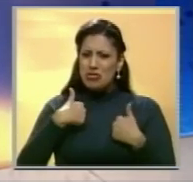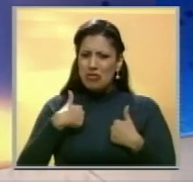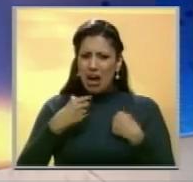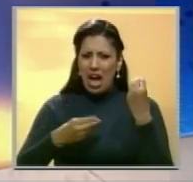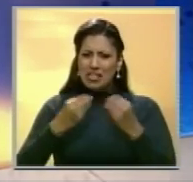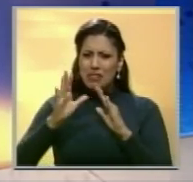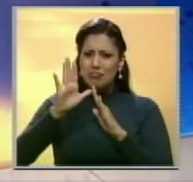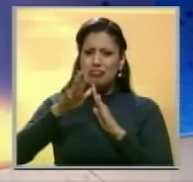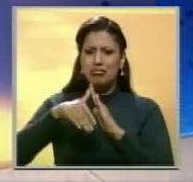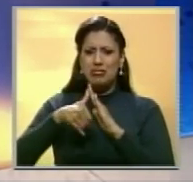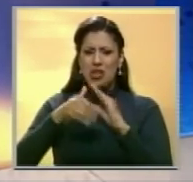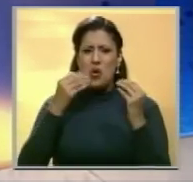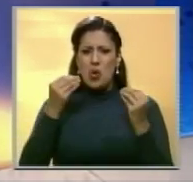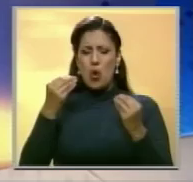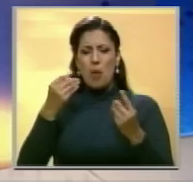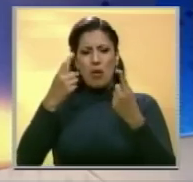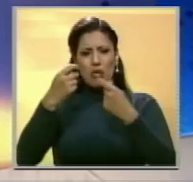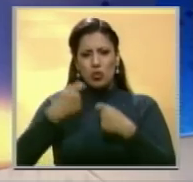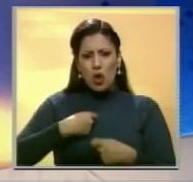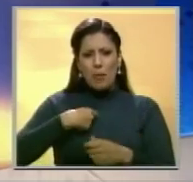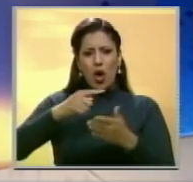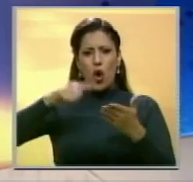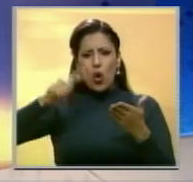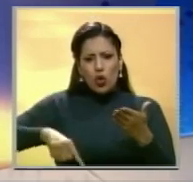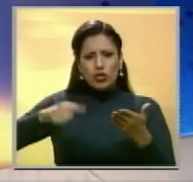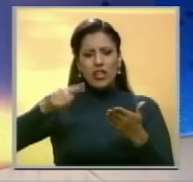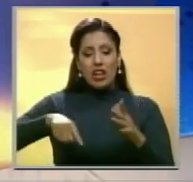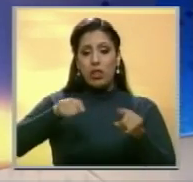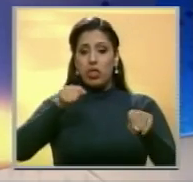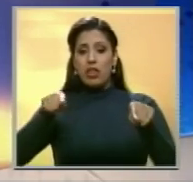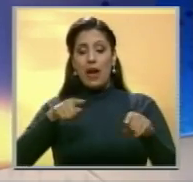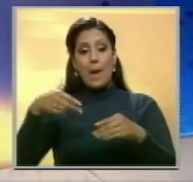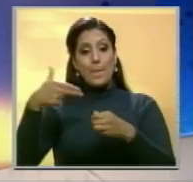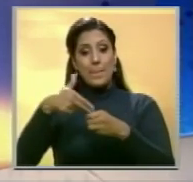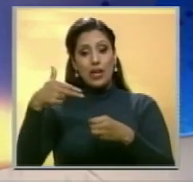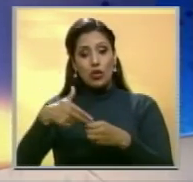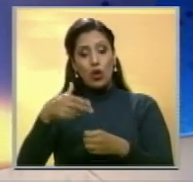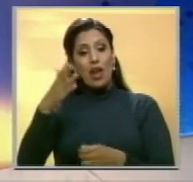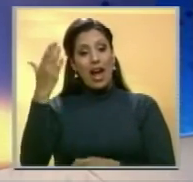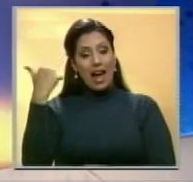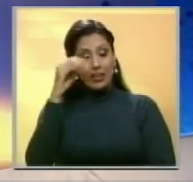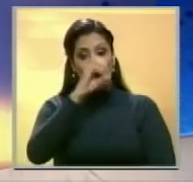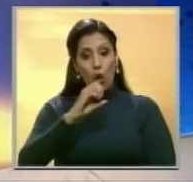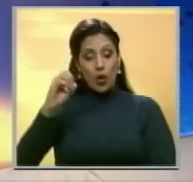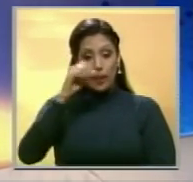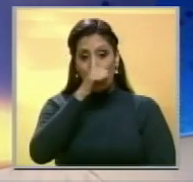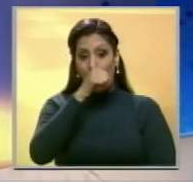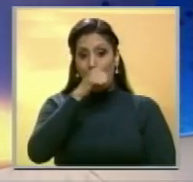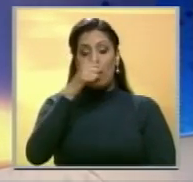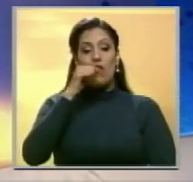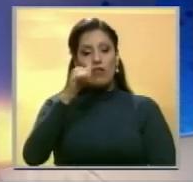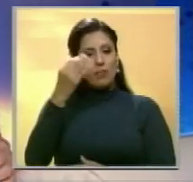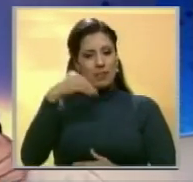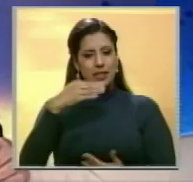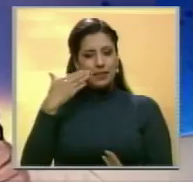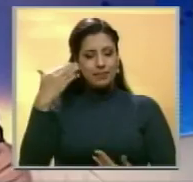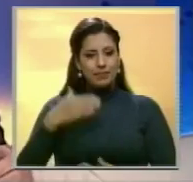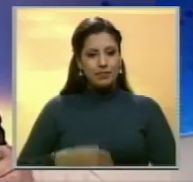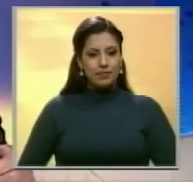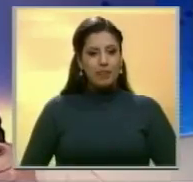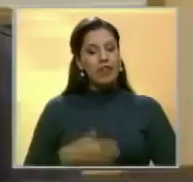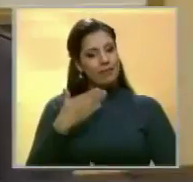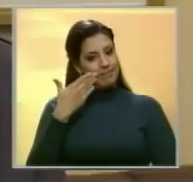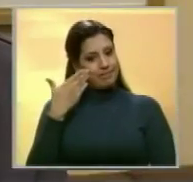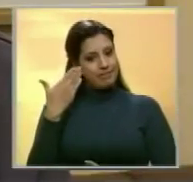en actos de corrupción como la adjudicación de contratos a dedo en la estatal petrolera de la entidad oriental. Rafael Aníbal Camacho nos tiene los